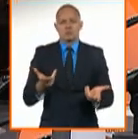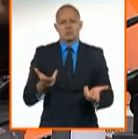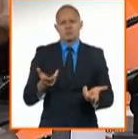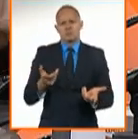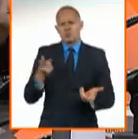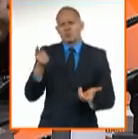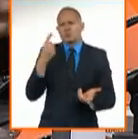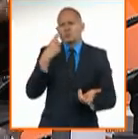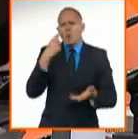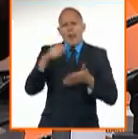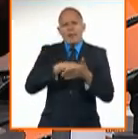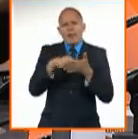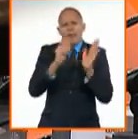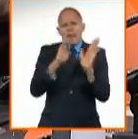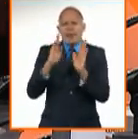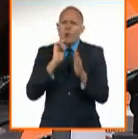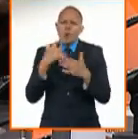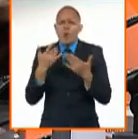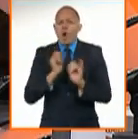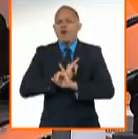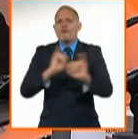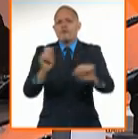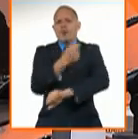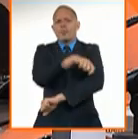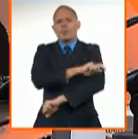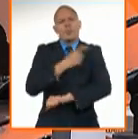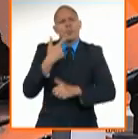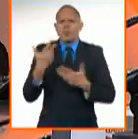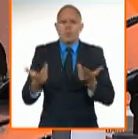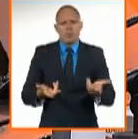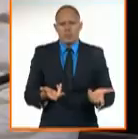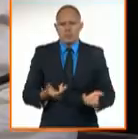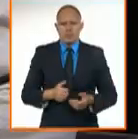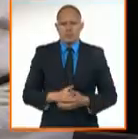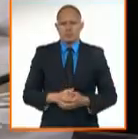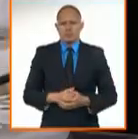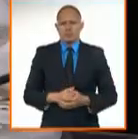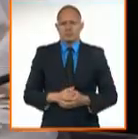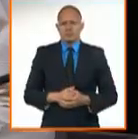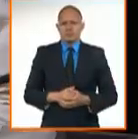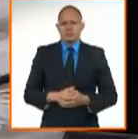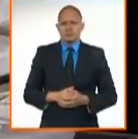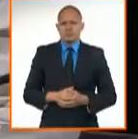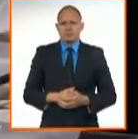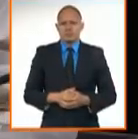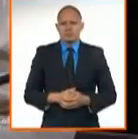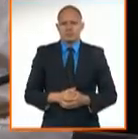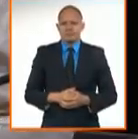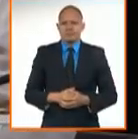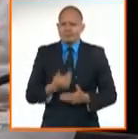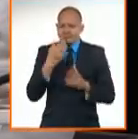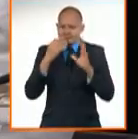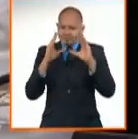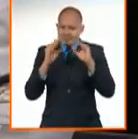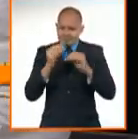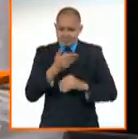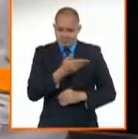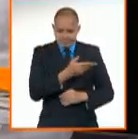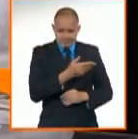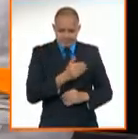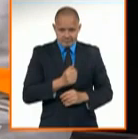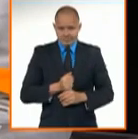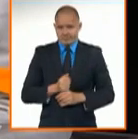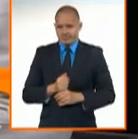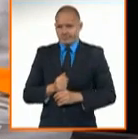información se le puede dar a la población a nivel local en qué circunstancias están buenas noches grandes para ti